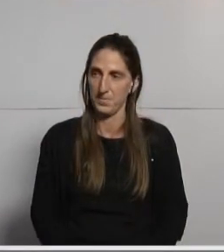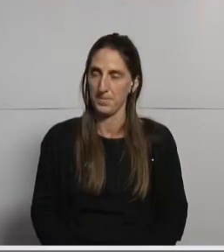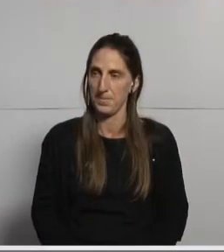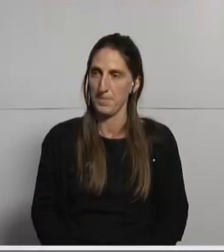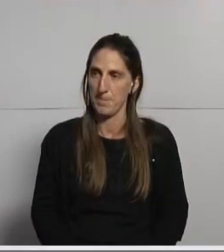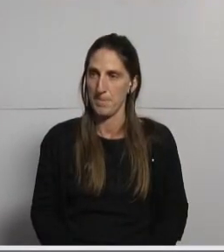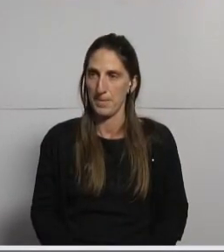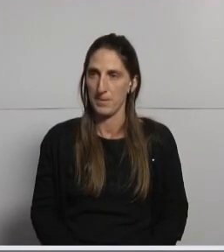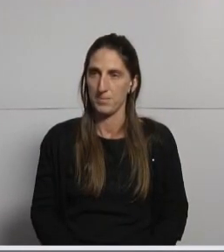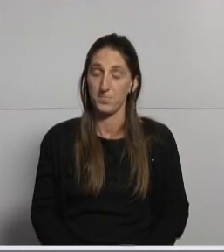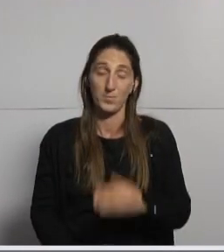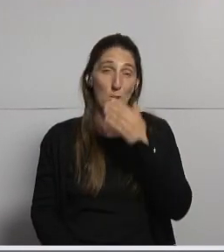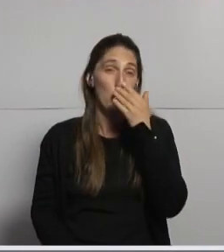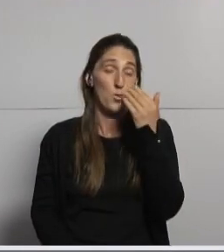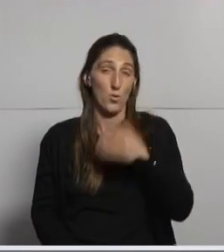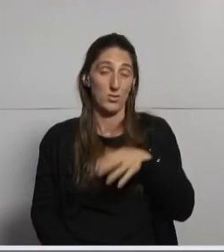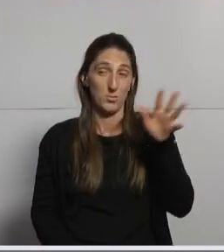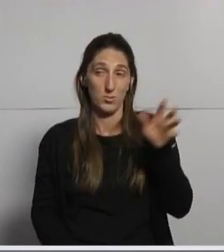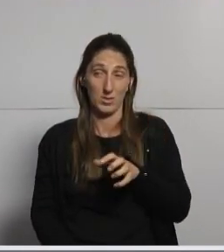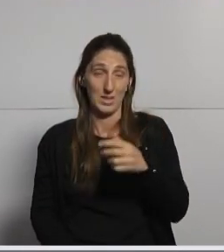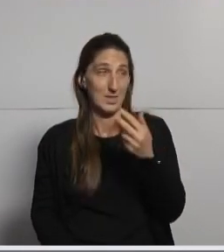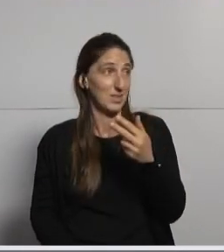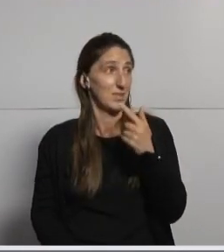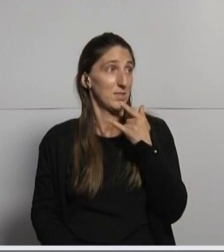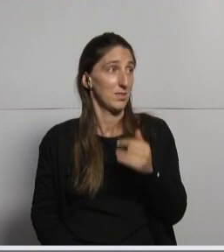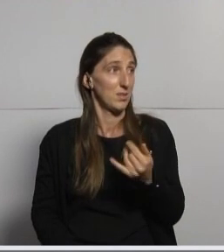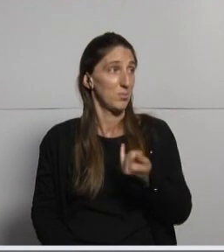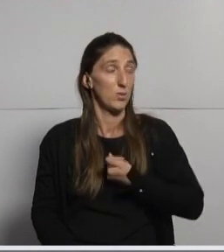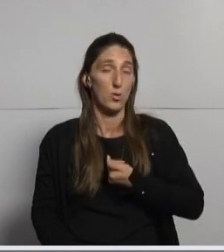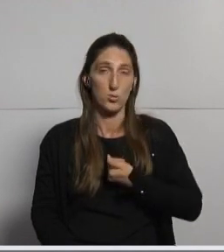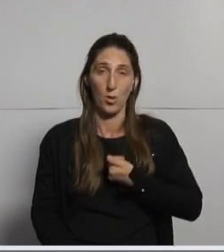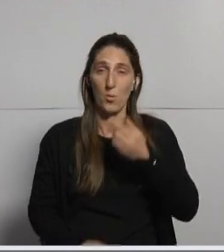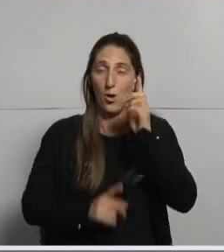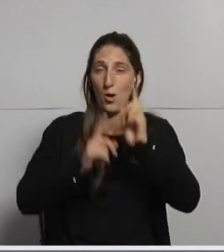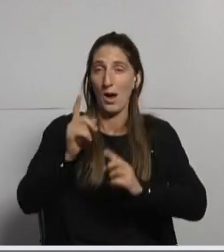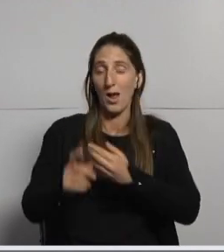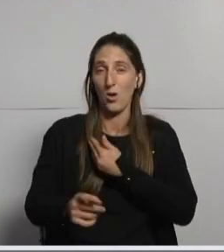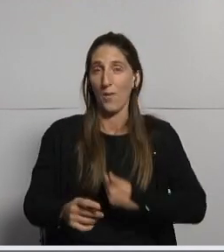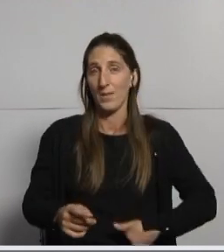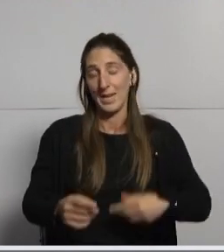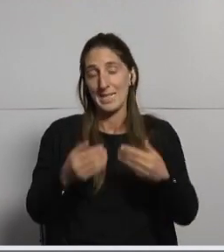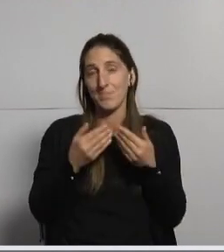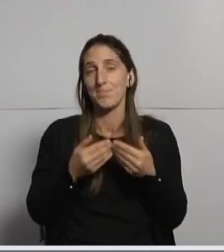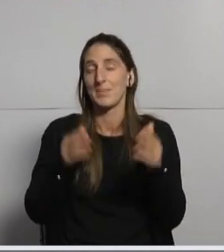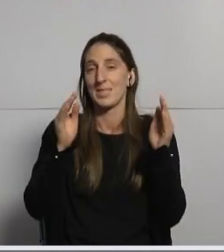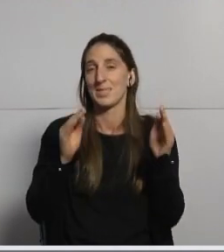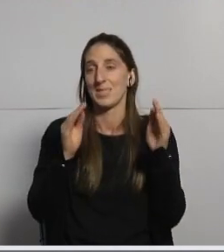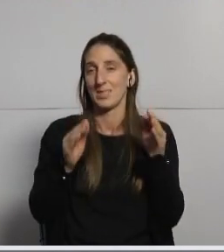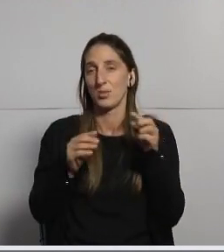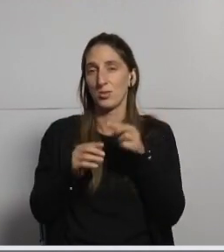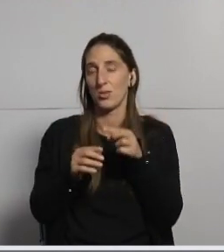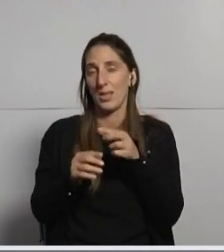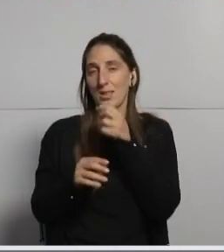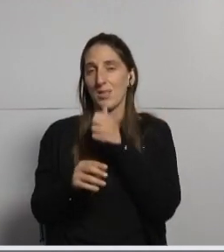Y por último, traje 3 ejemplos de cómo algunos gobiernos están empezando a llevar este tipo